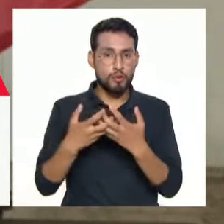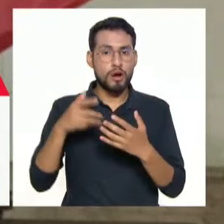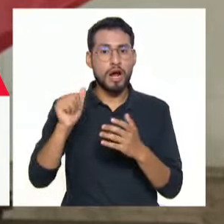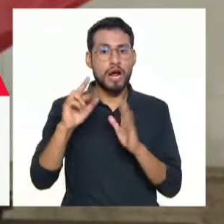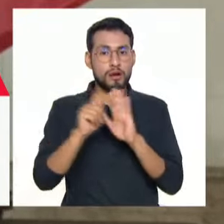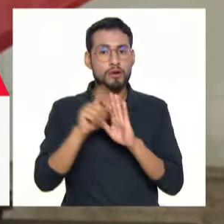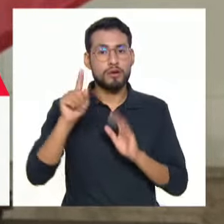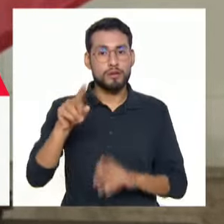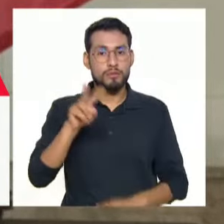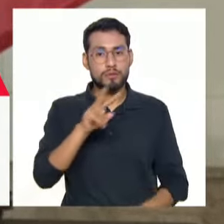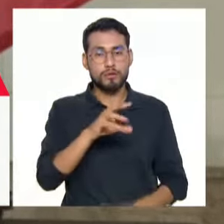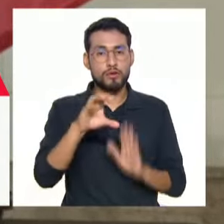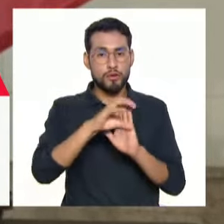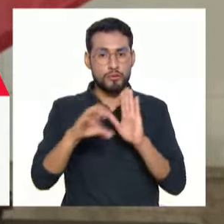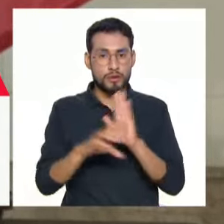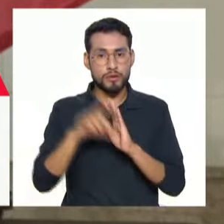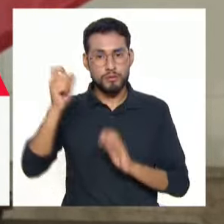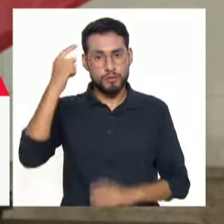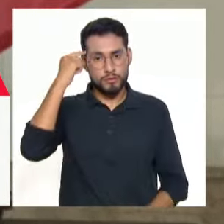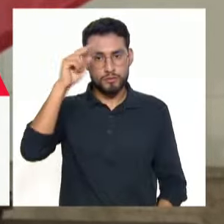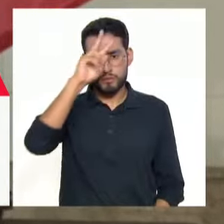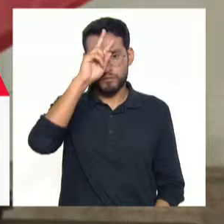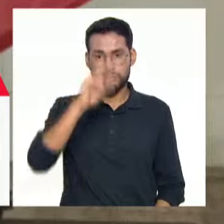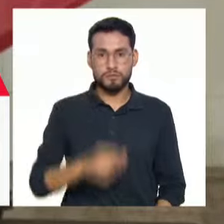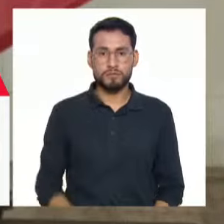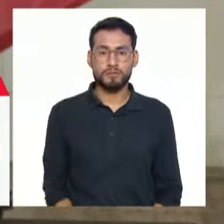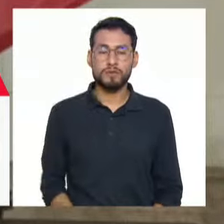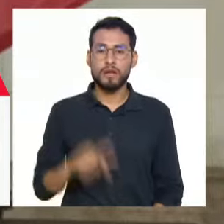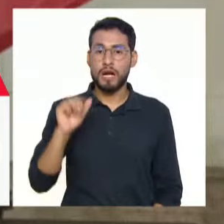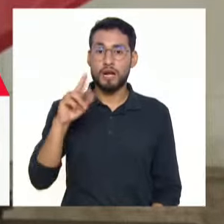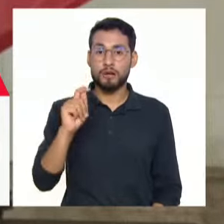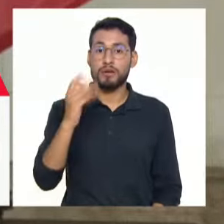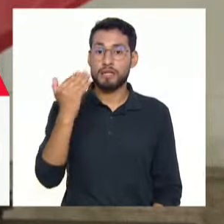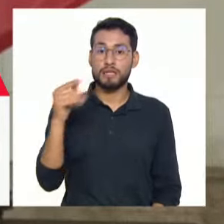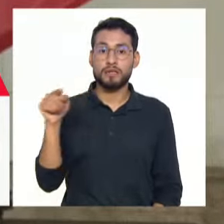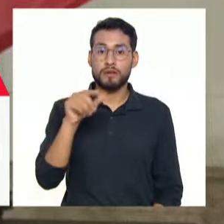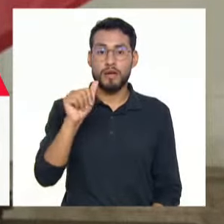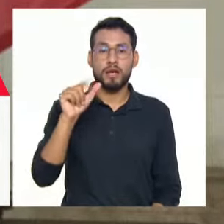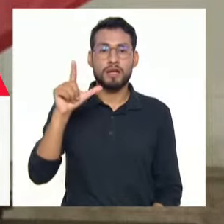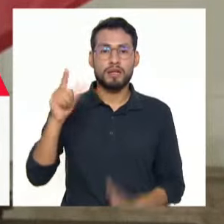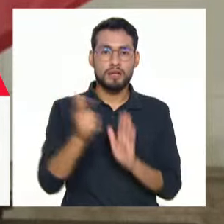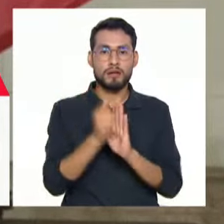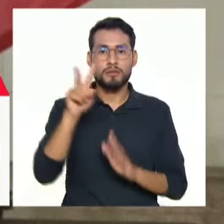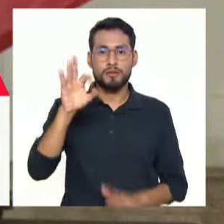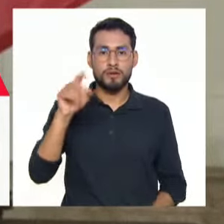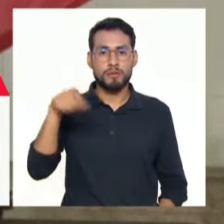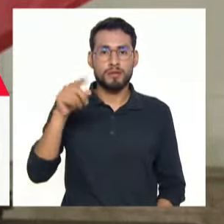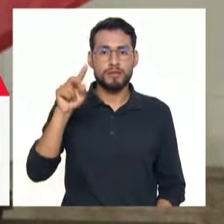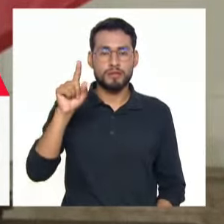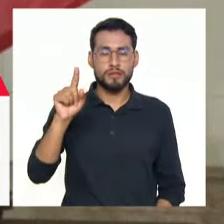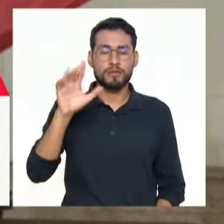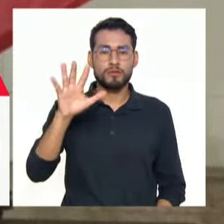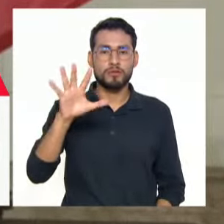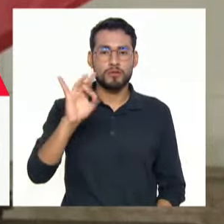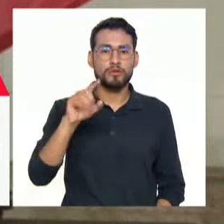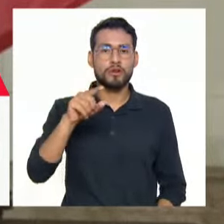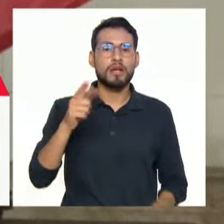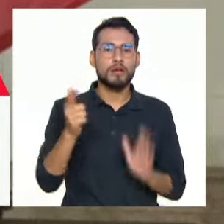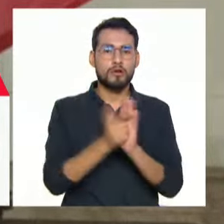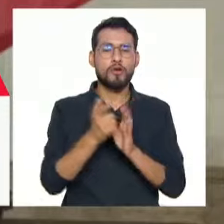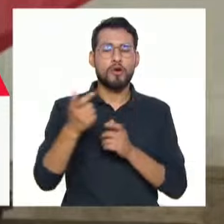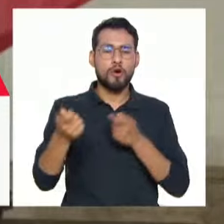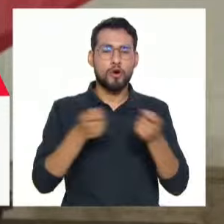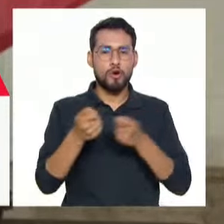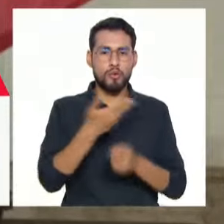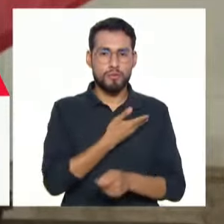con el artículo 122 de la Constitución Política del Perú, el artículo 15-A de la Ley 29.158, Ley Orgánica del